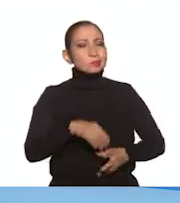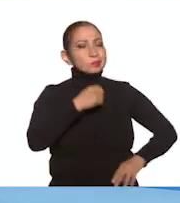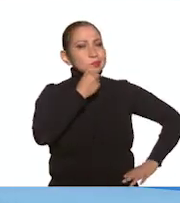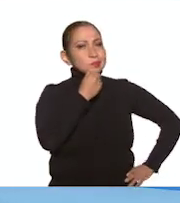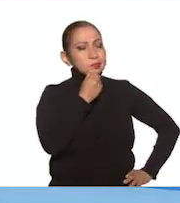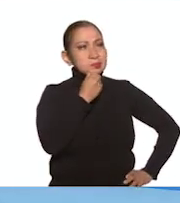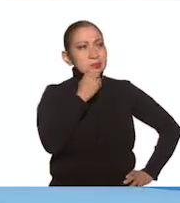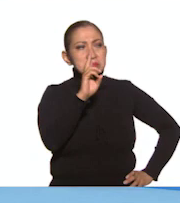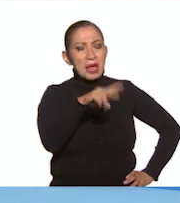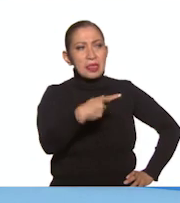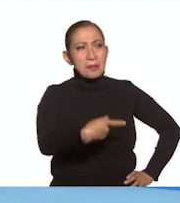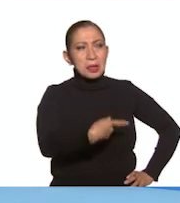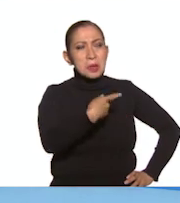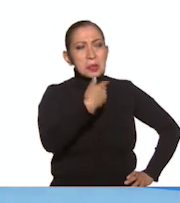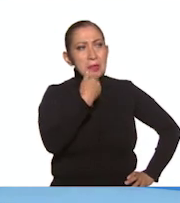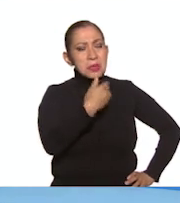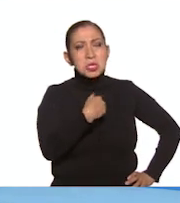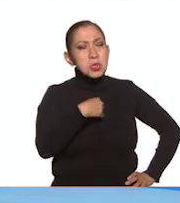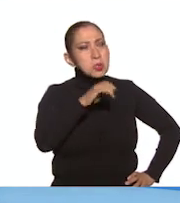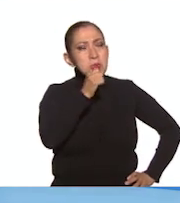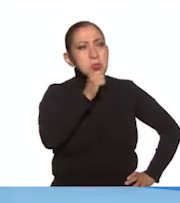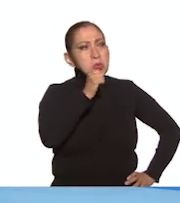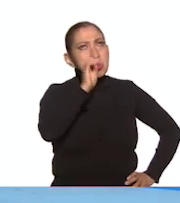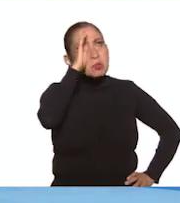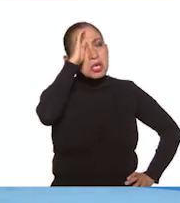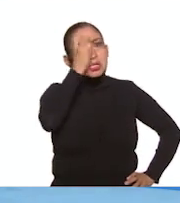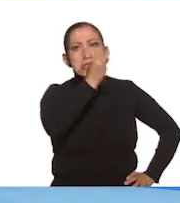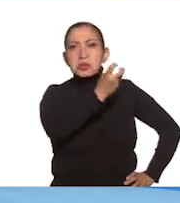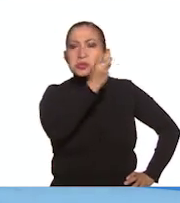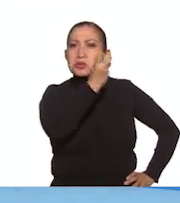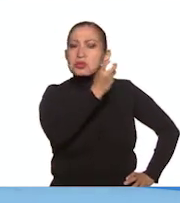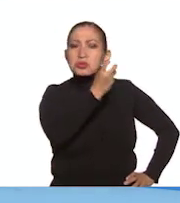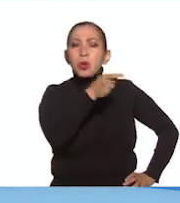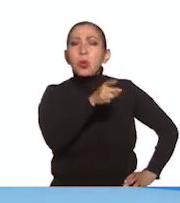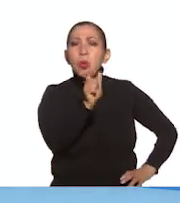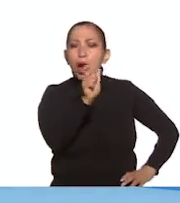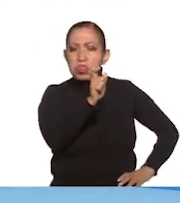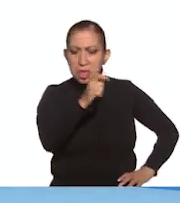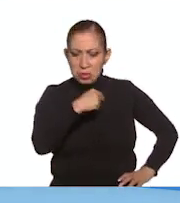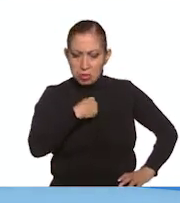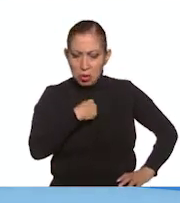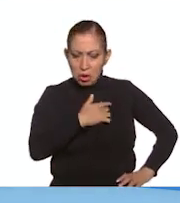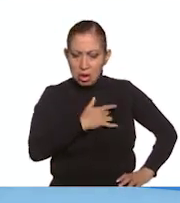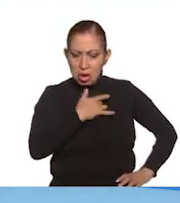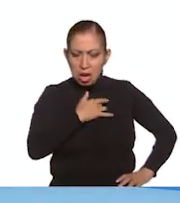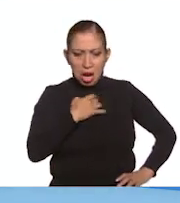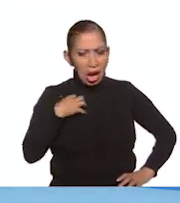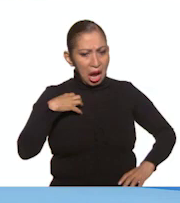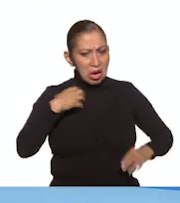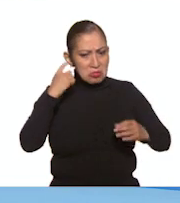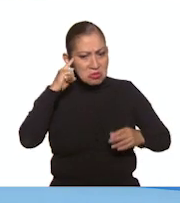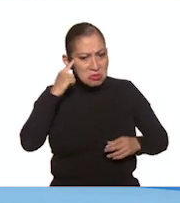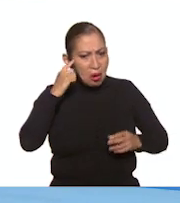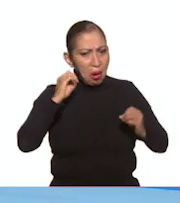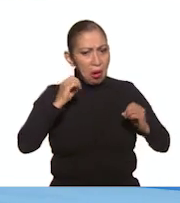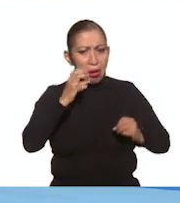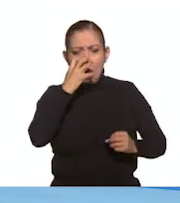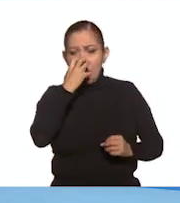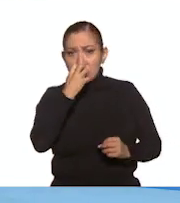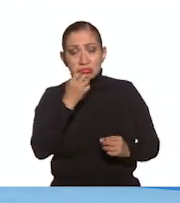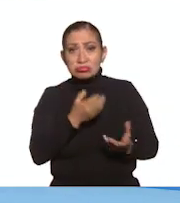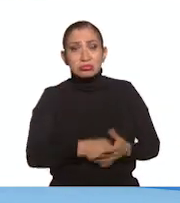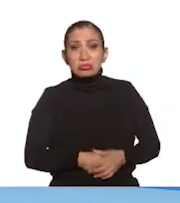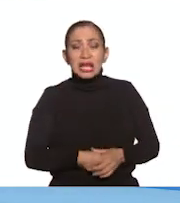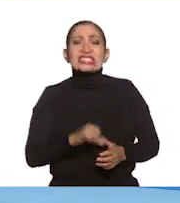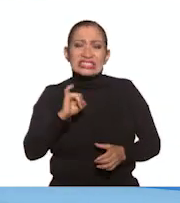Qué buenas preguntas, amiga. No había reflexionado exactamente en qué momento me he llegado a sentir enojado o triste. Bueno,